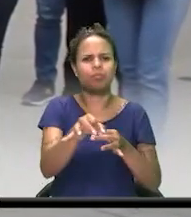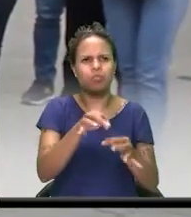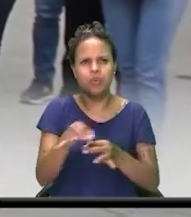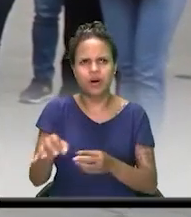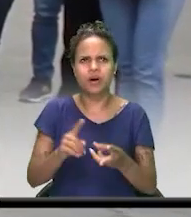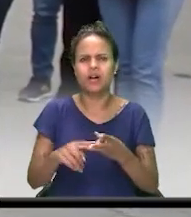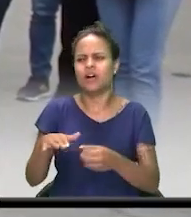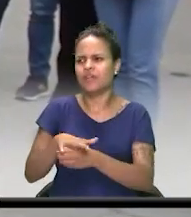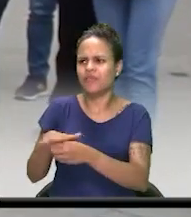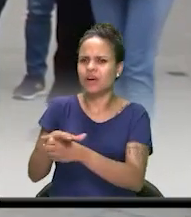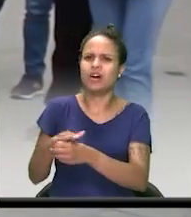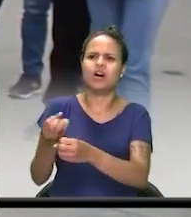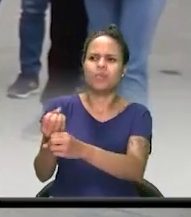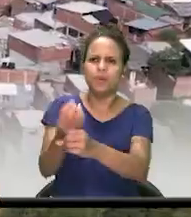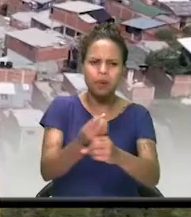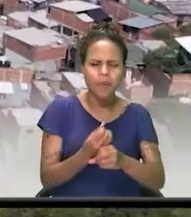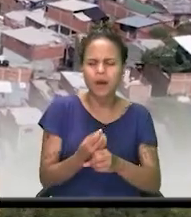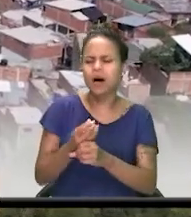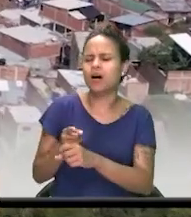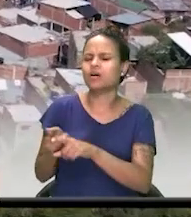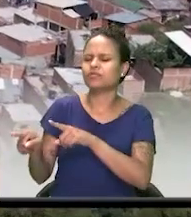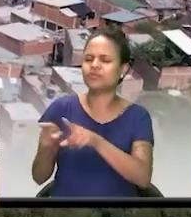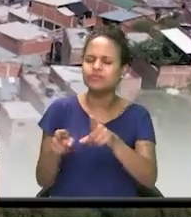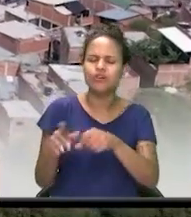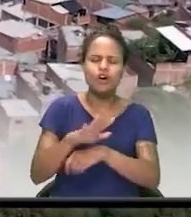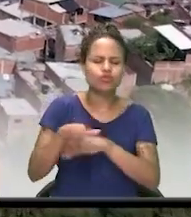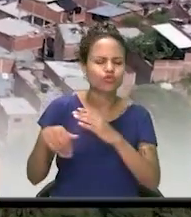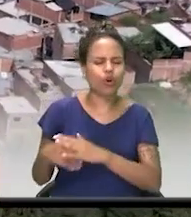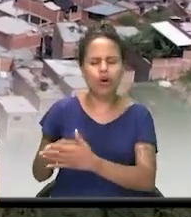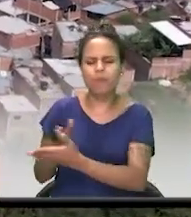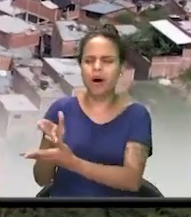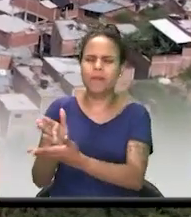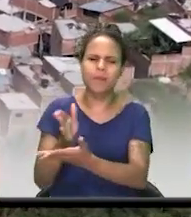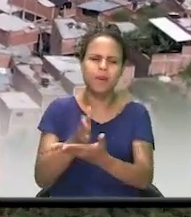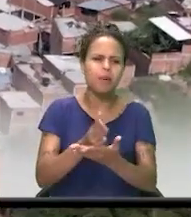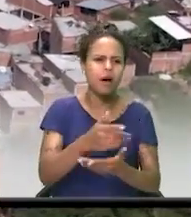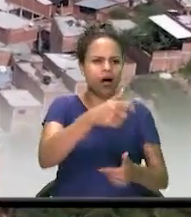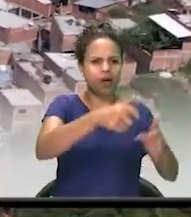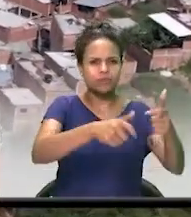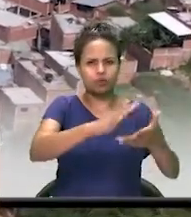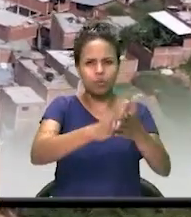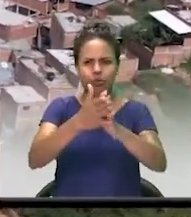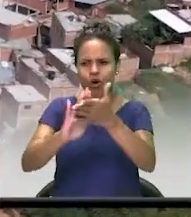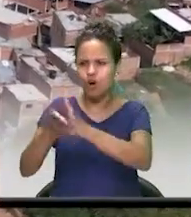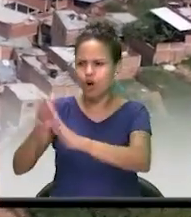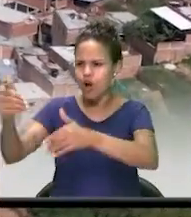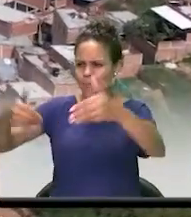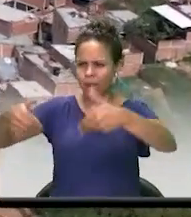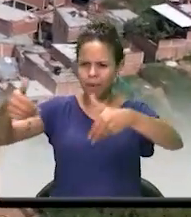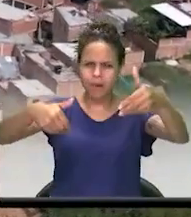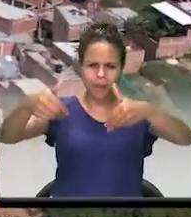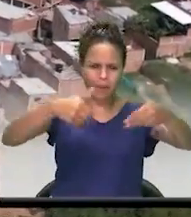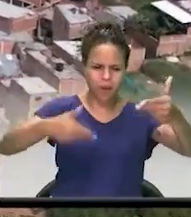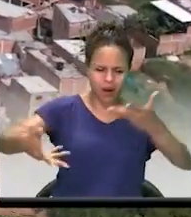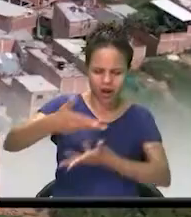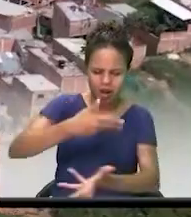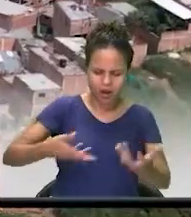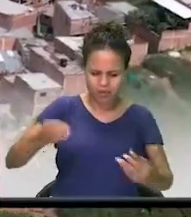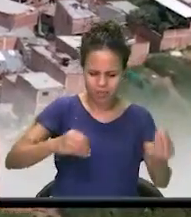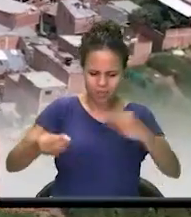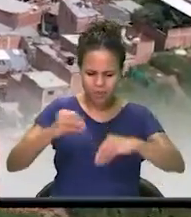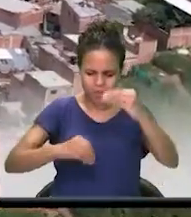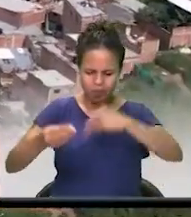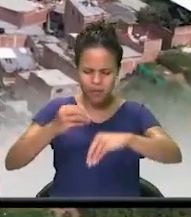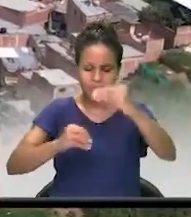barrios de la ciudad, a las 6 comunas y con toda la comunidad construimos este plan de desarrollo que va a estar por encima del 98%, el